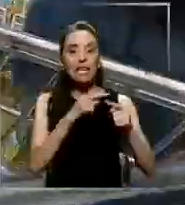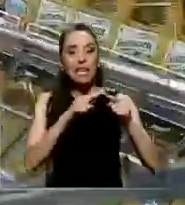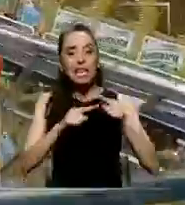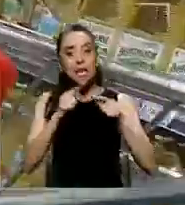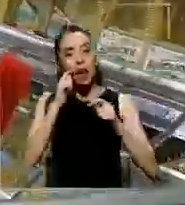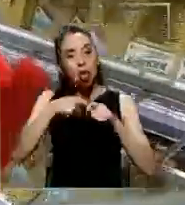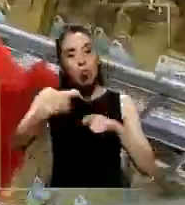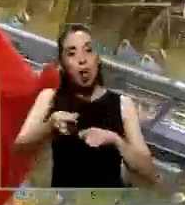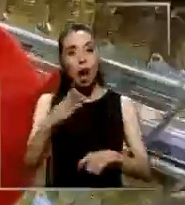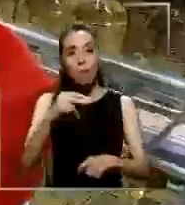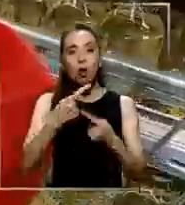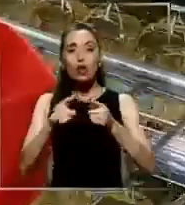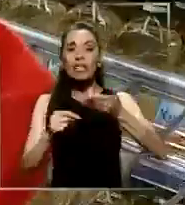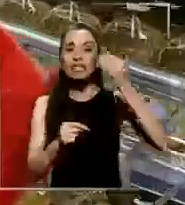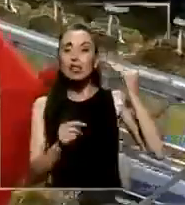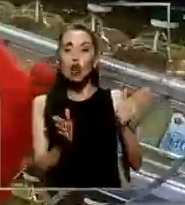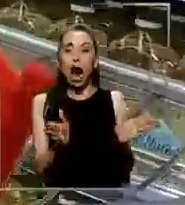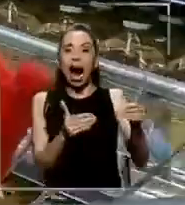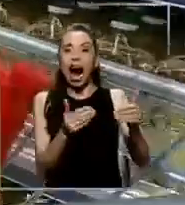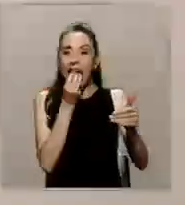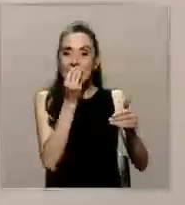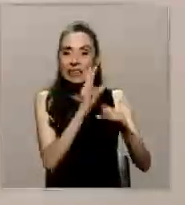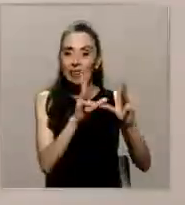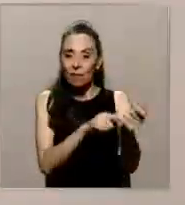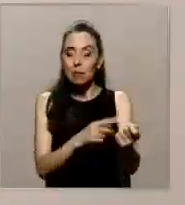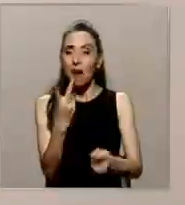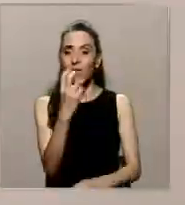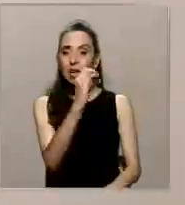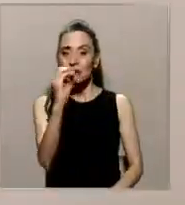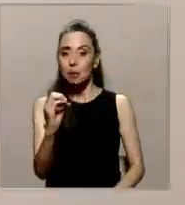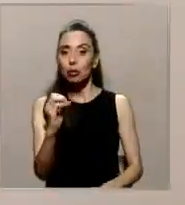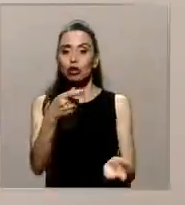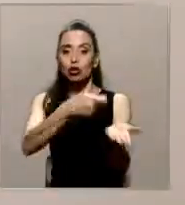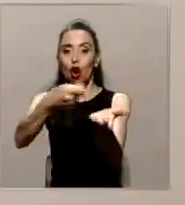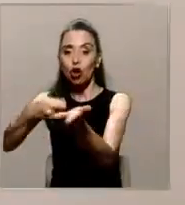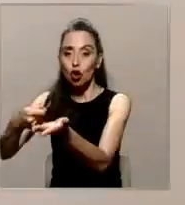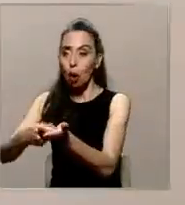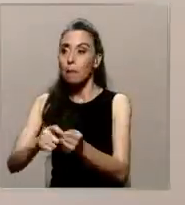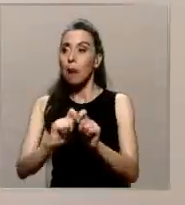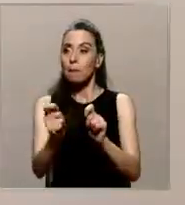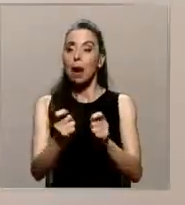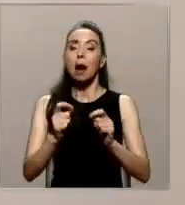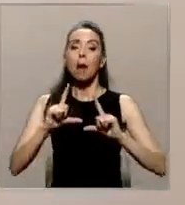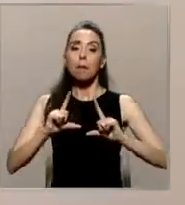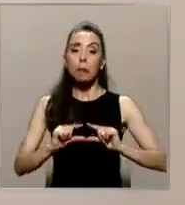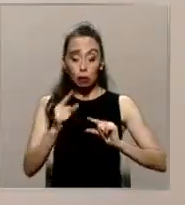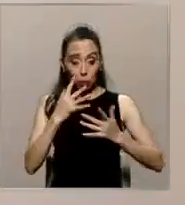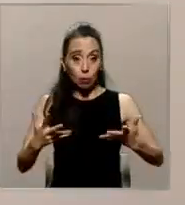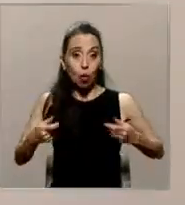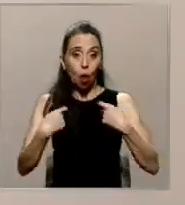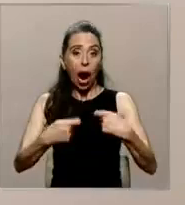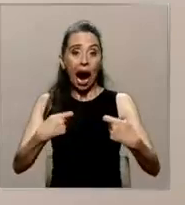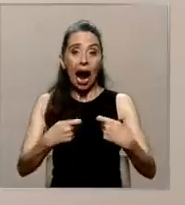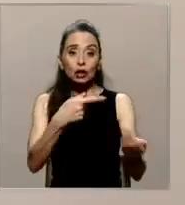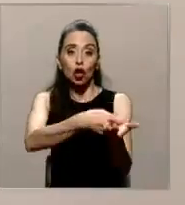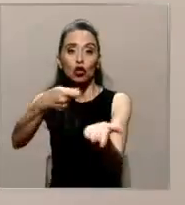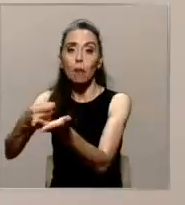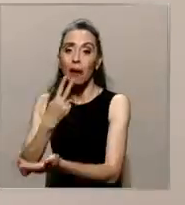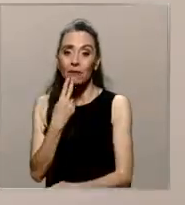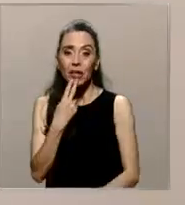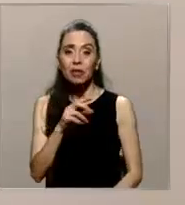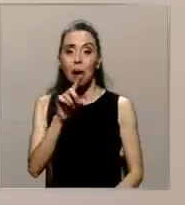del anterior, hasta un 20% del valor de las compras, con el propósito de aliviar el aumento del costo de la vida para